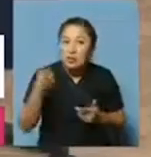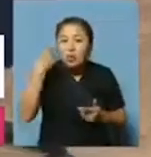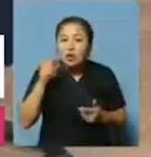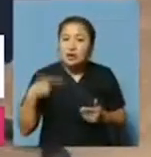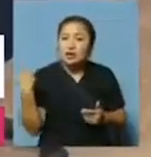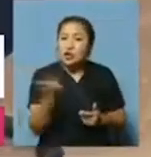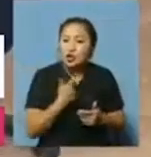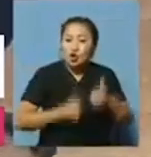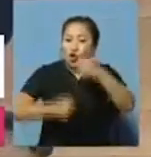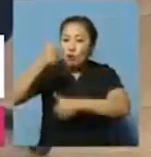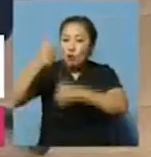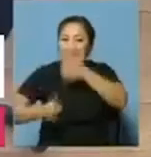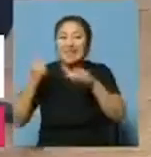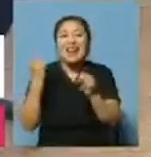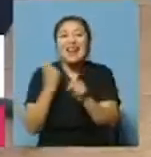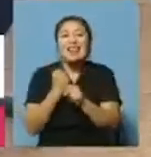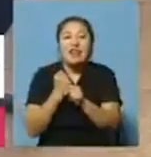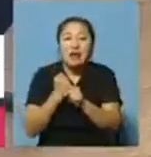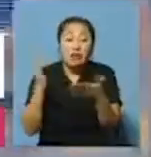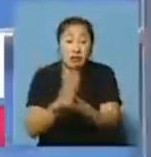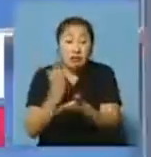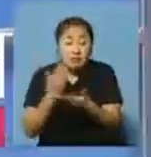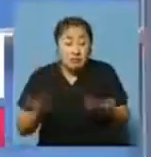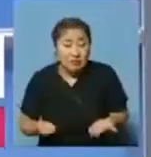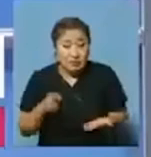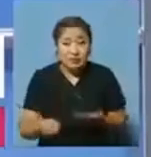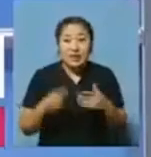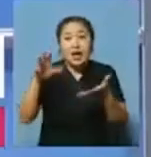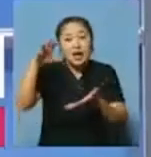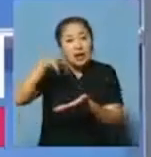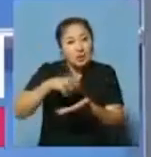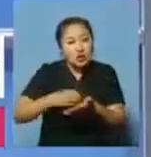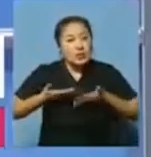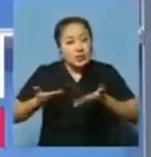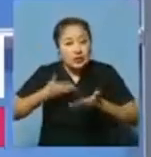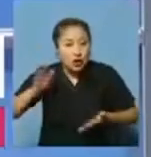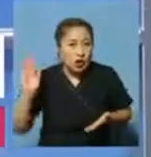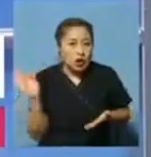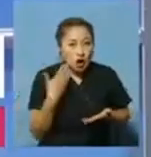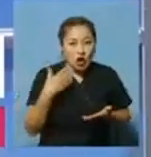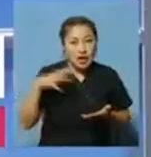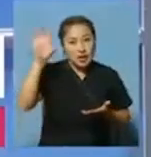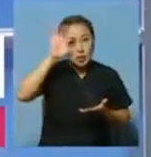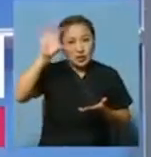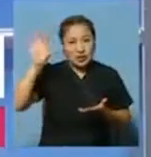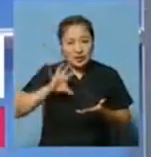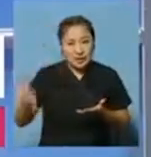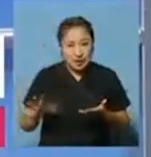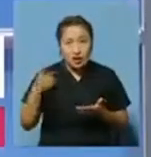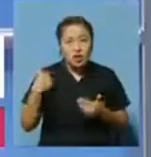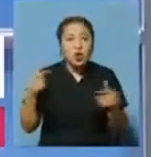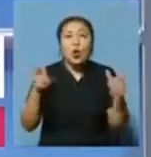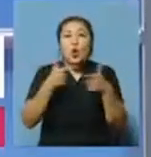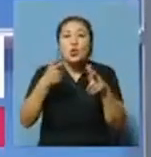nosotros no hacemos competitiva la actividad productiva industrial de servicio en toda nuestra región no hay